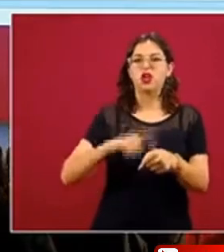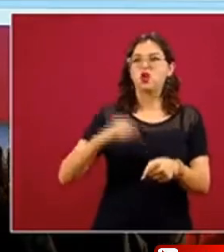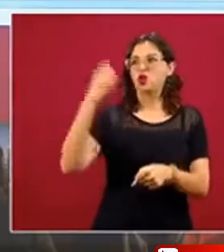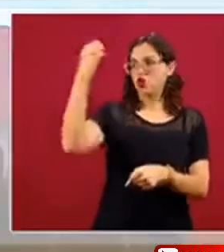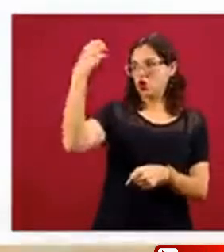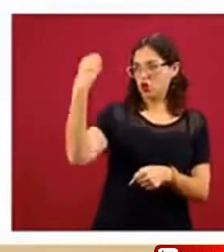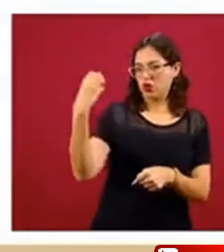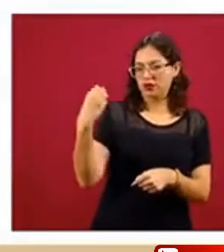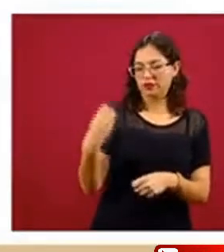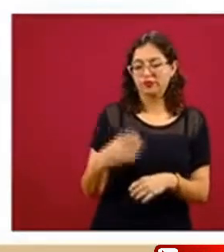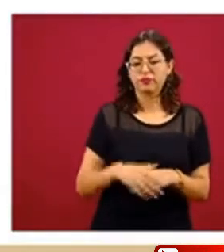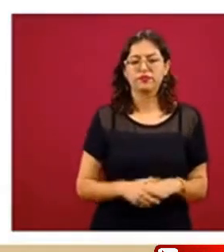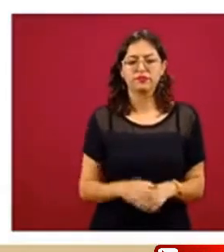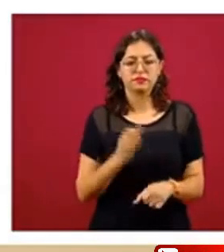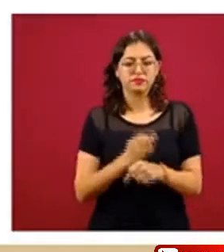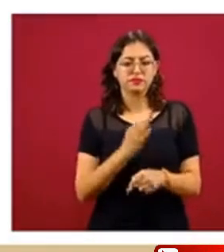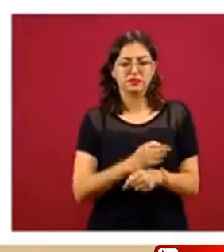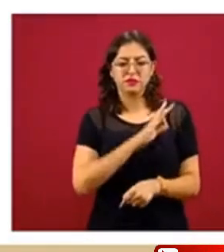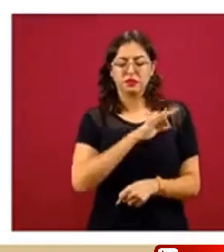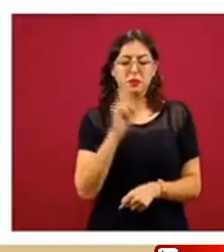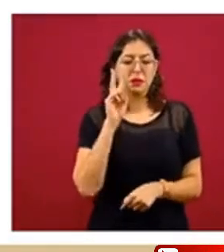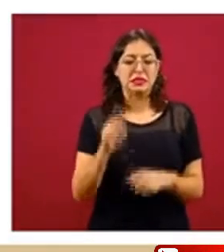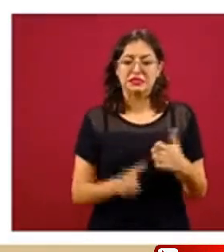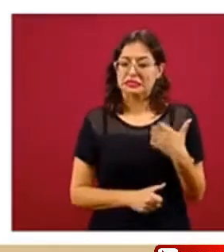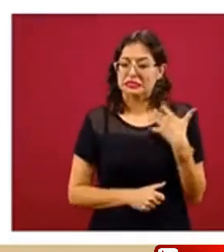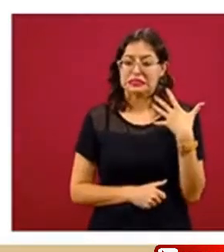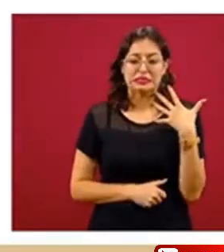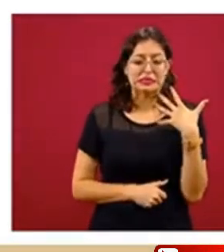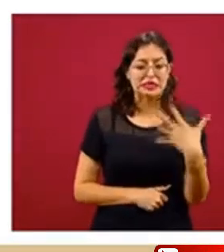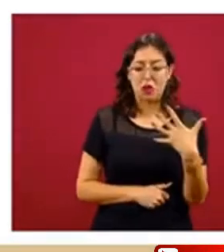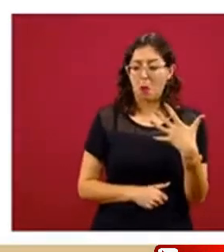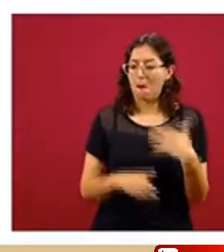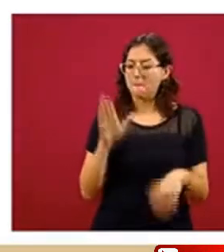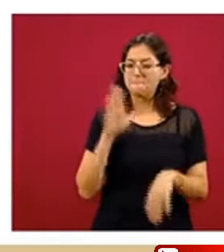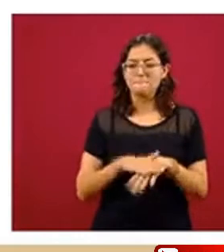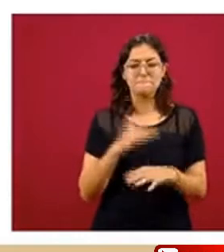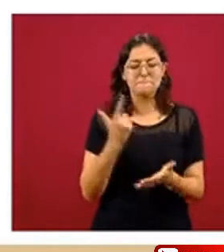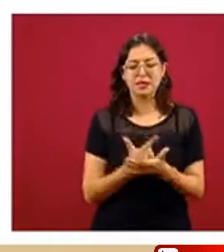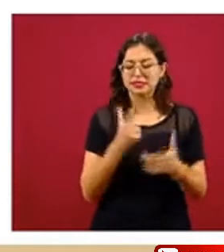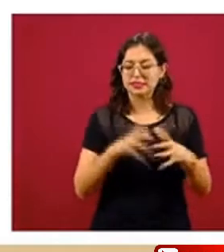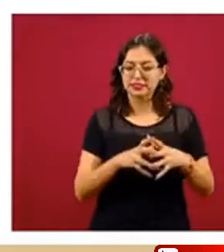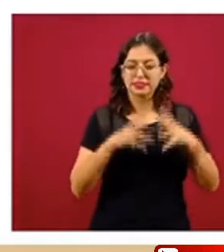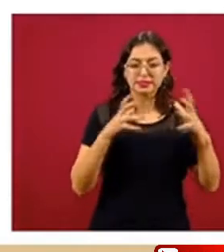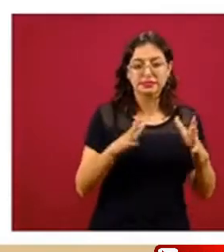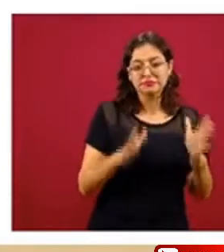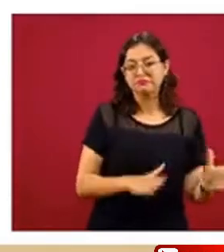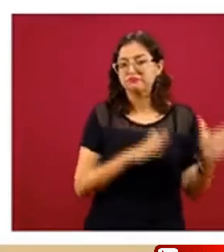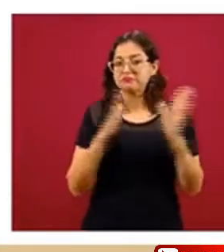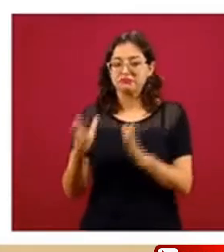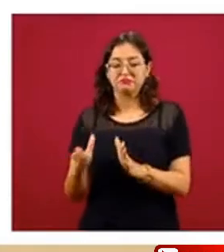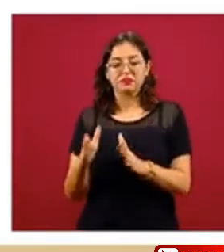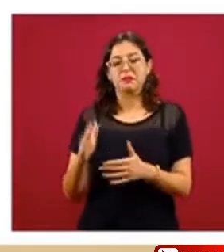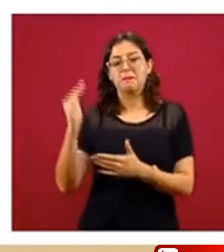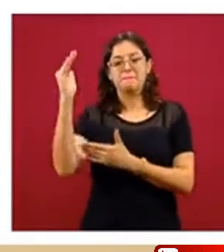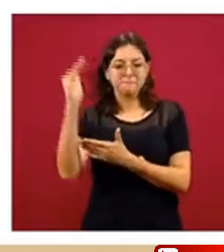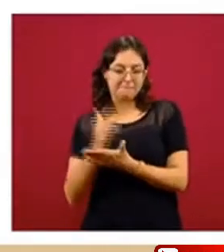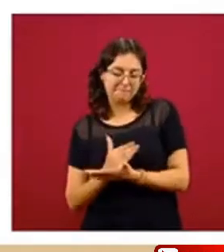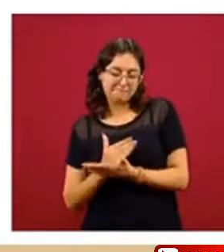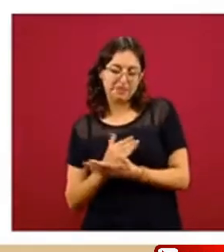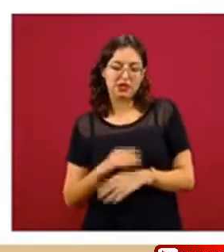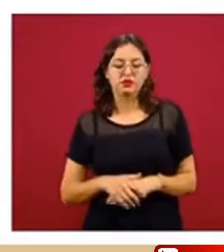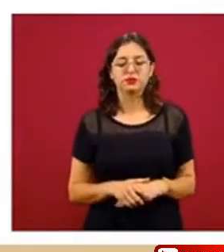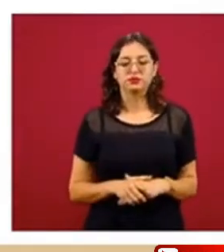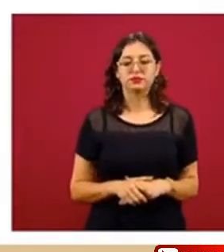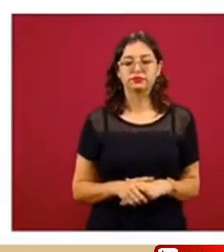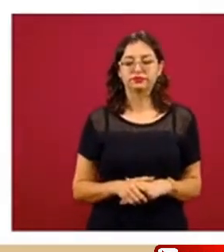los 5 que tienen la máxima incidencia a la semana 26 y aquí están los que a la misma semana 26